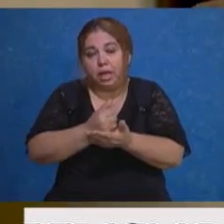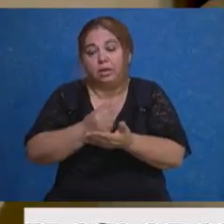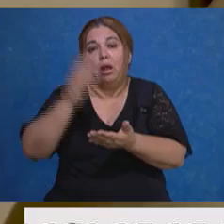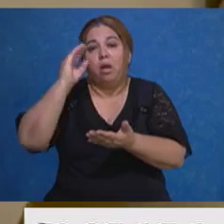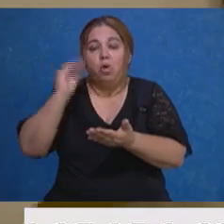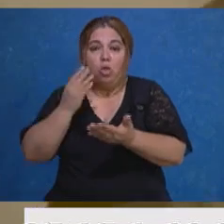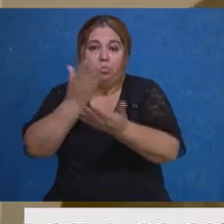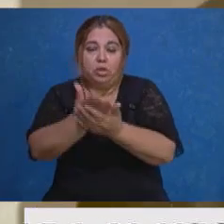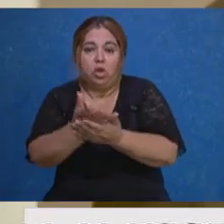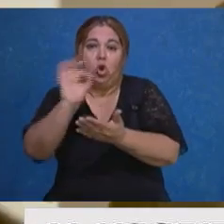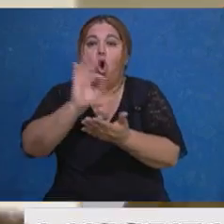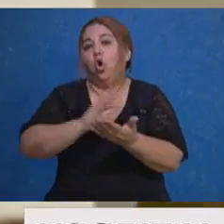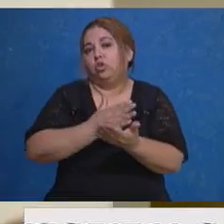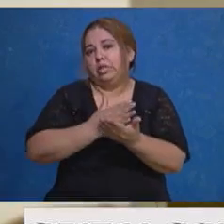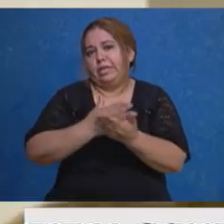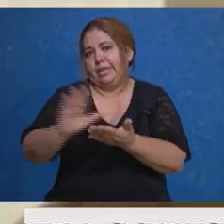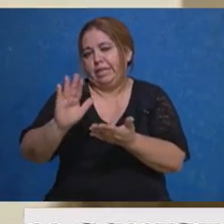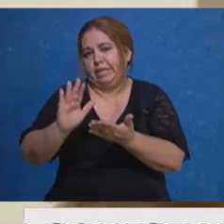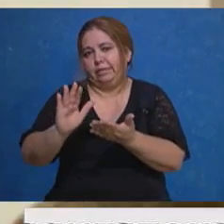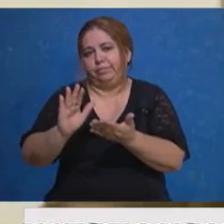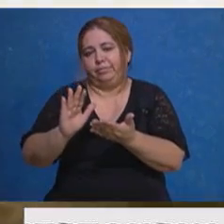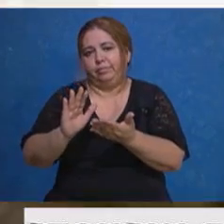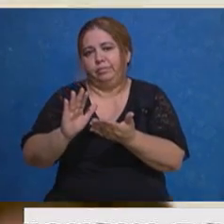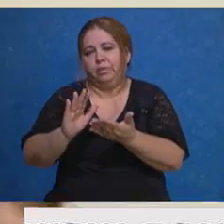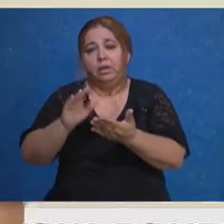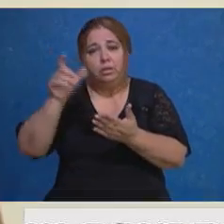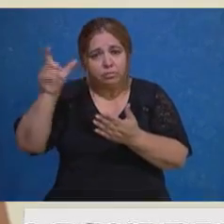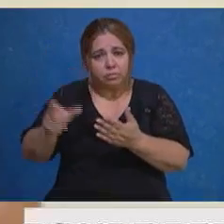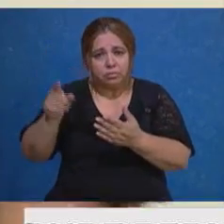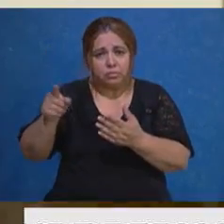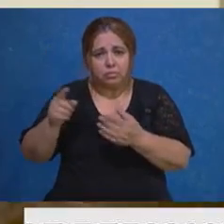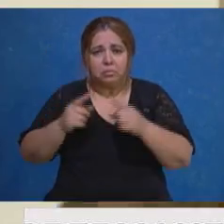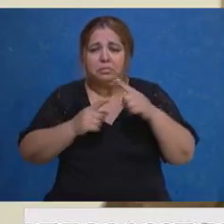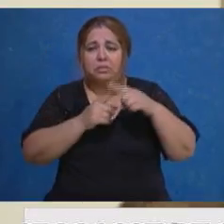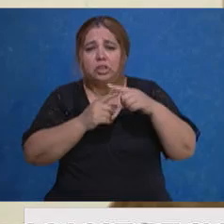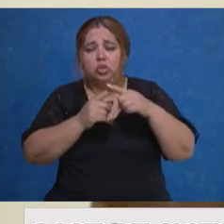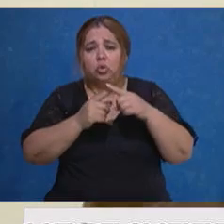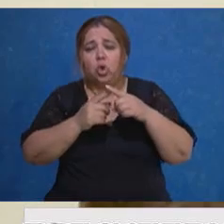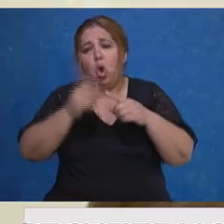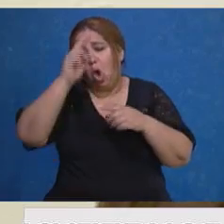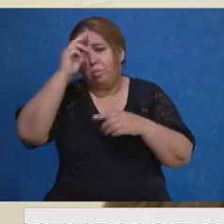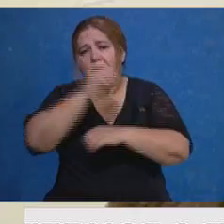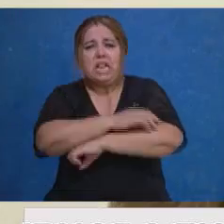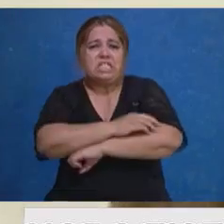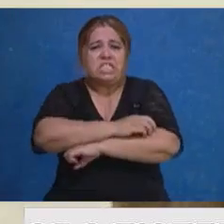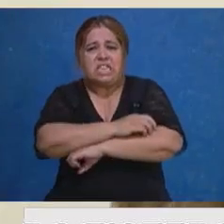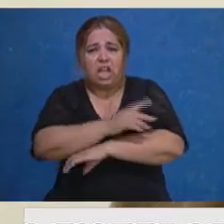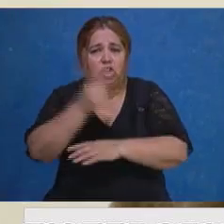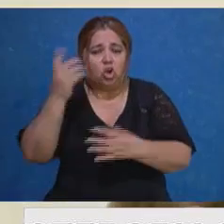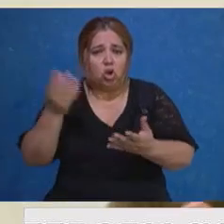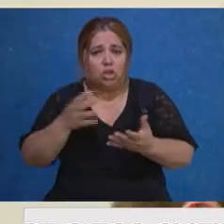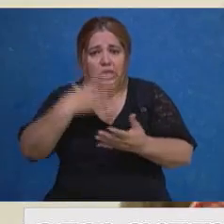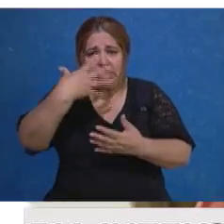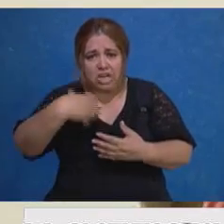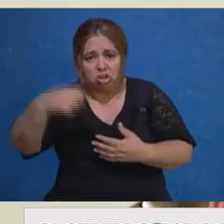decidir, ¿es pasible de ser trasladado a una institución psiquiátrica de complejidad, de alta seguridad,